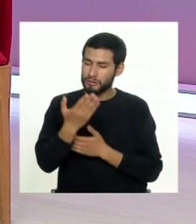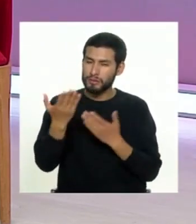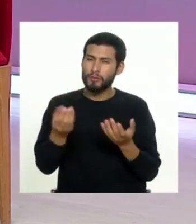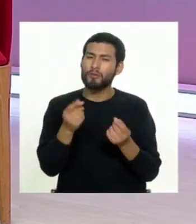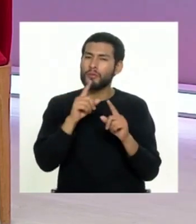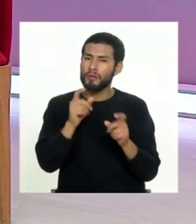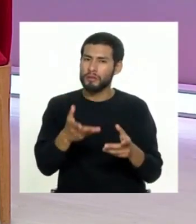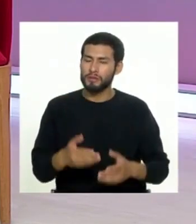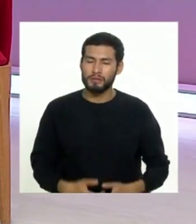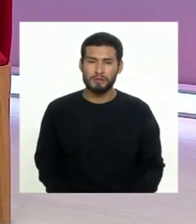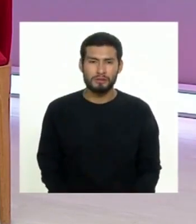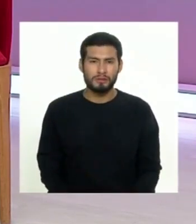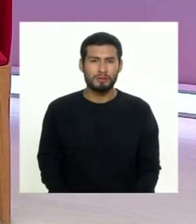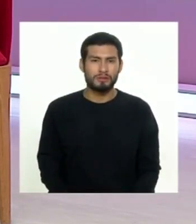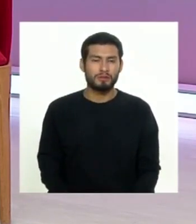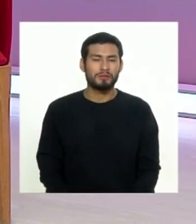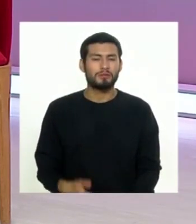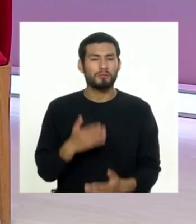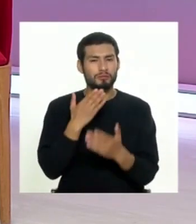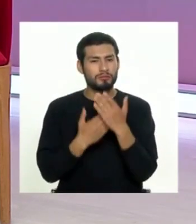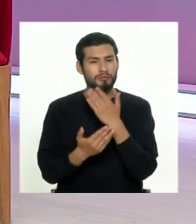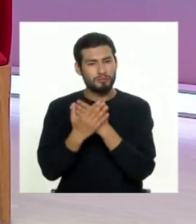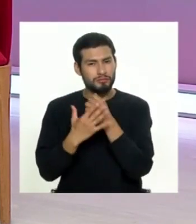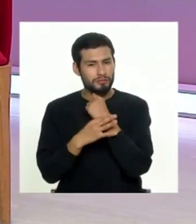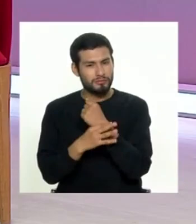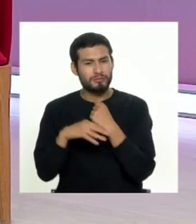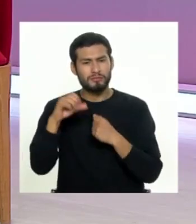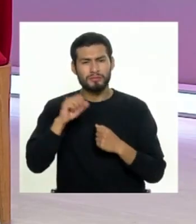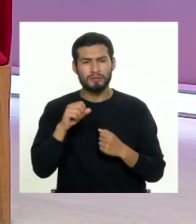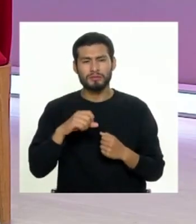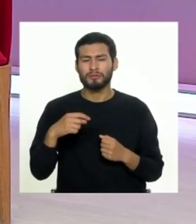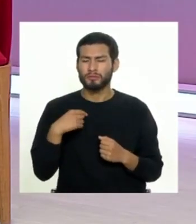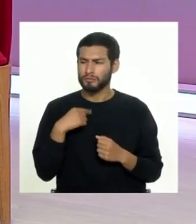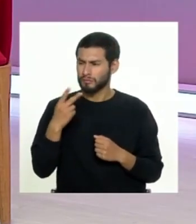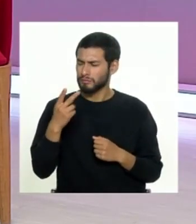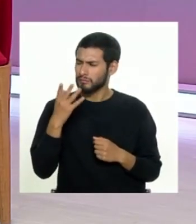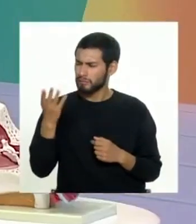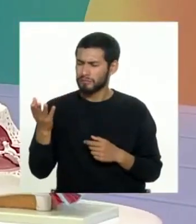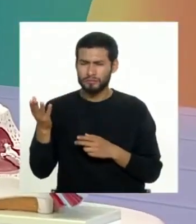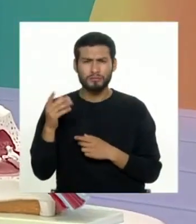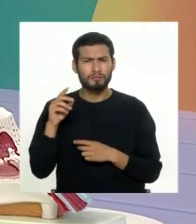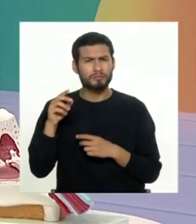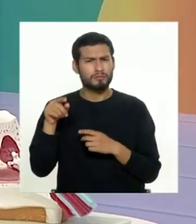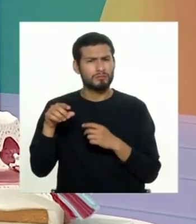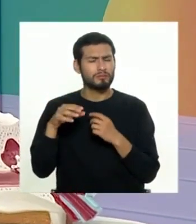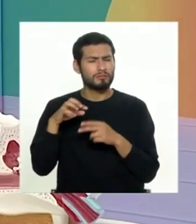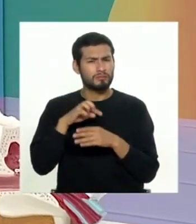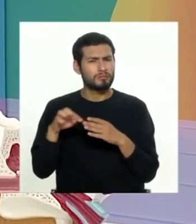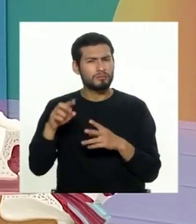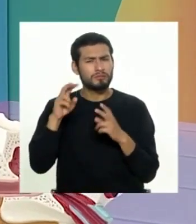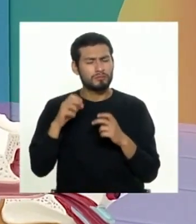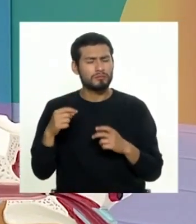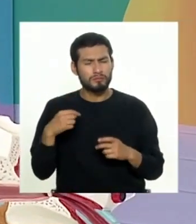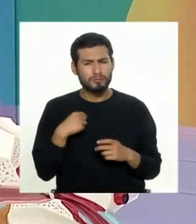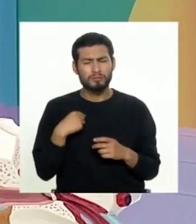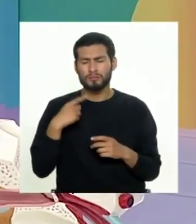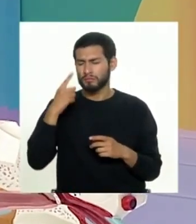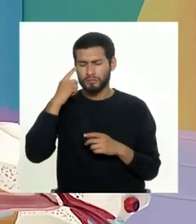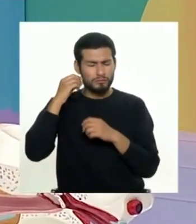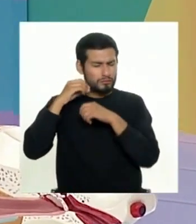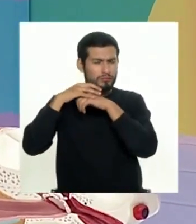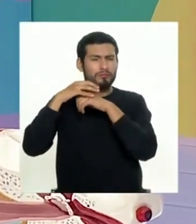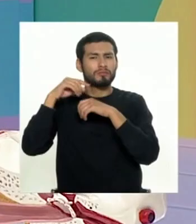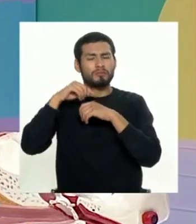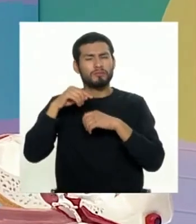consulta? Buenos días, doctora Roxana. Sí, estoy escuchando al especialista, me dice de que cuando uno pues tiene una infección